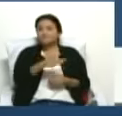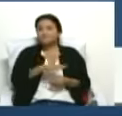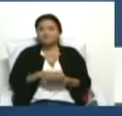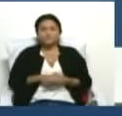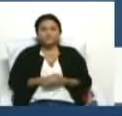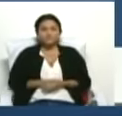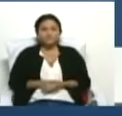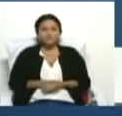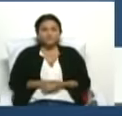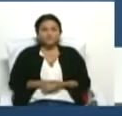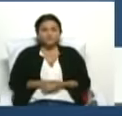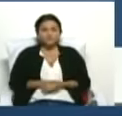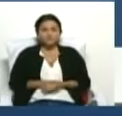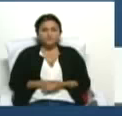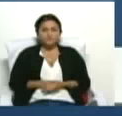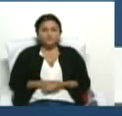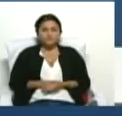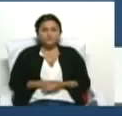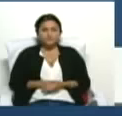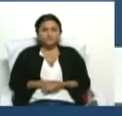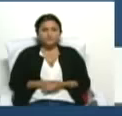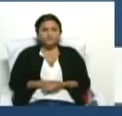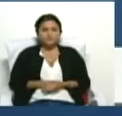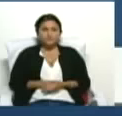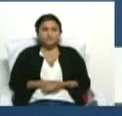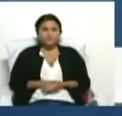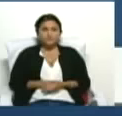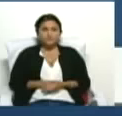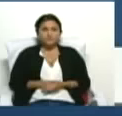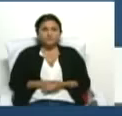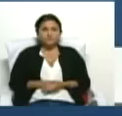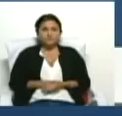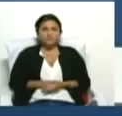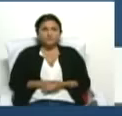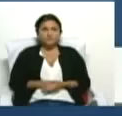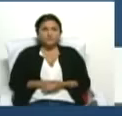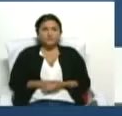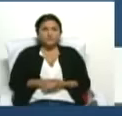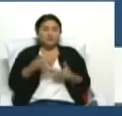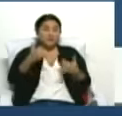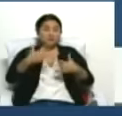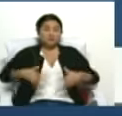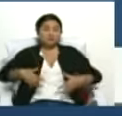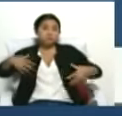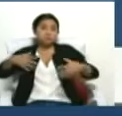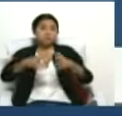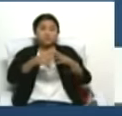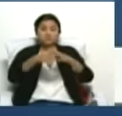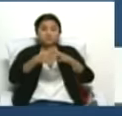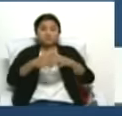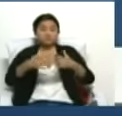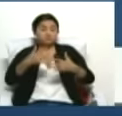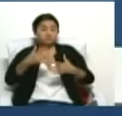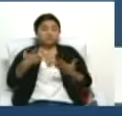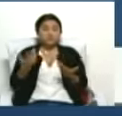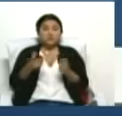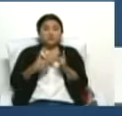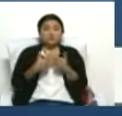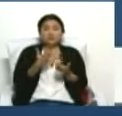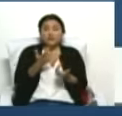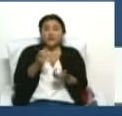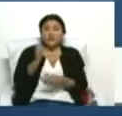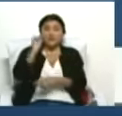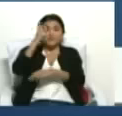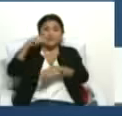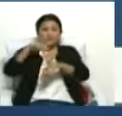por su propio entorno y familia, que hoy está dándose la dolce vita en Estados Unidos. Y a la Asamblea Nacional